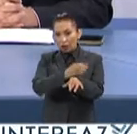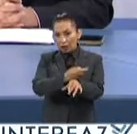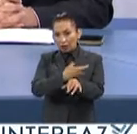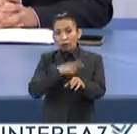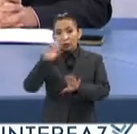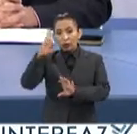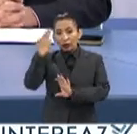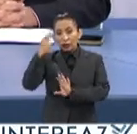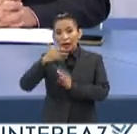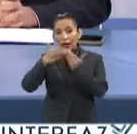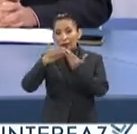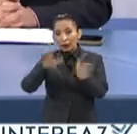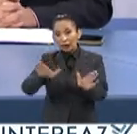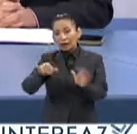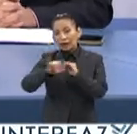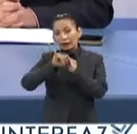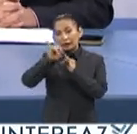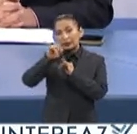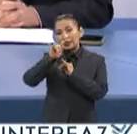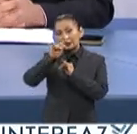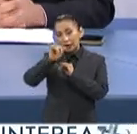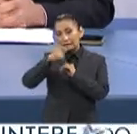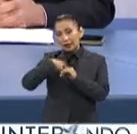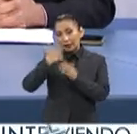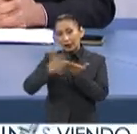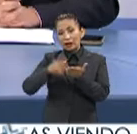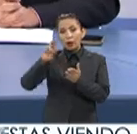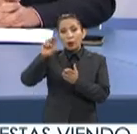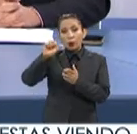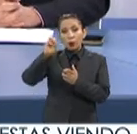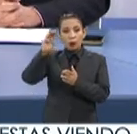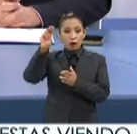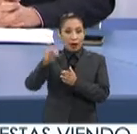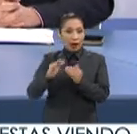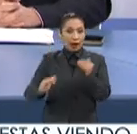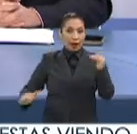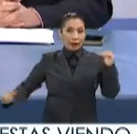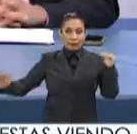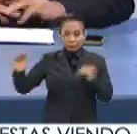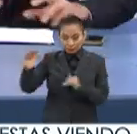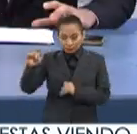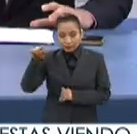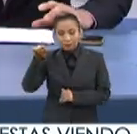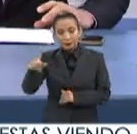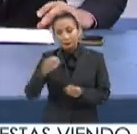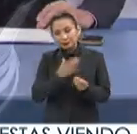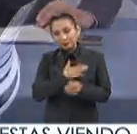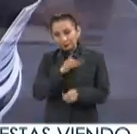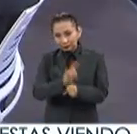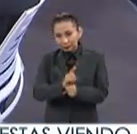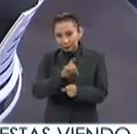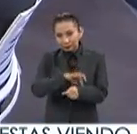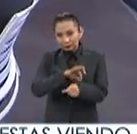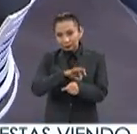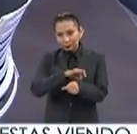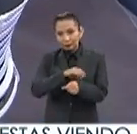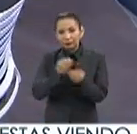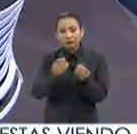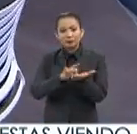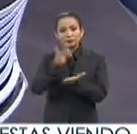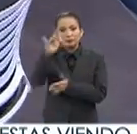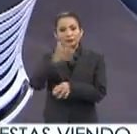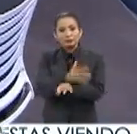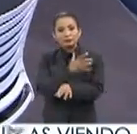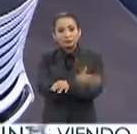la Universidad Abierta y a distancia de nuestra máxima casa de estudios, la UNAM. Muy buenos días, doctor. Muchísimas gracias